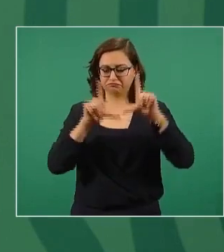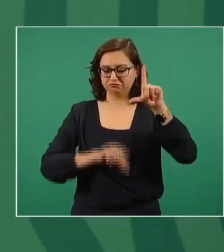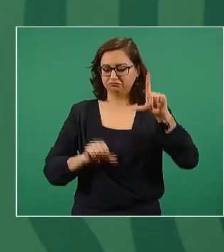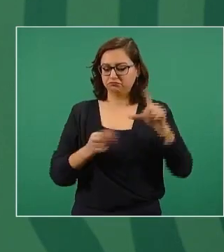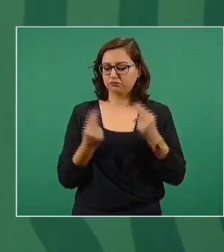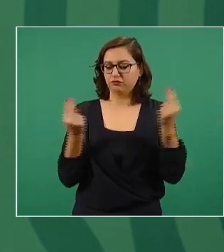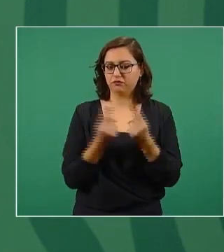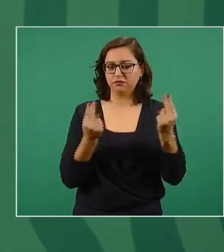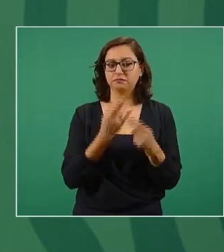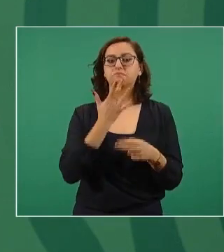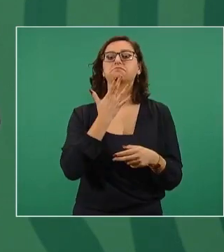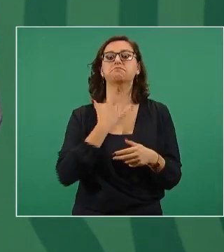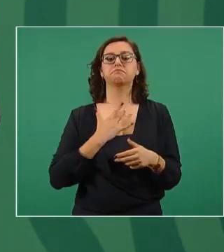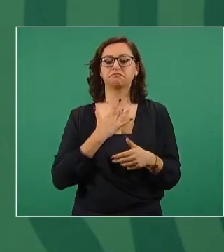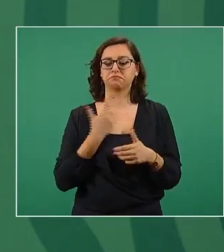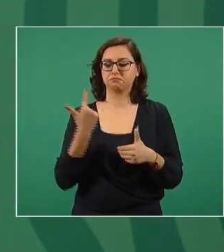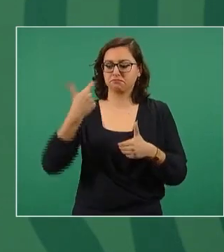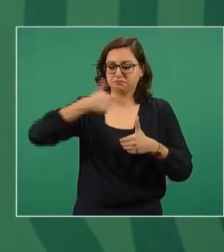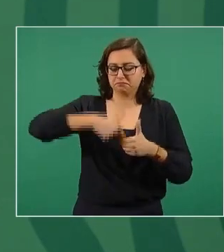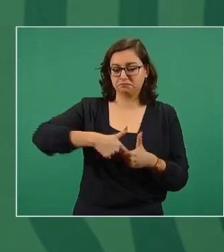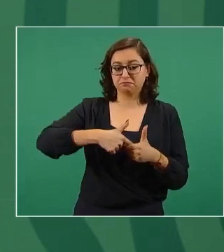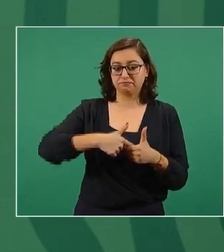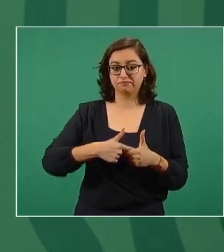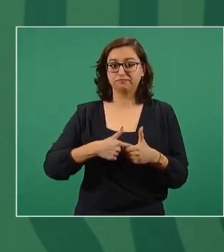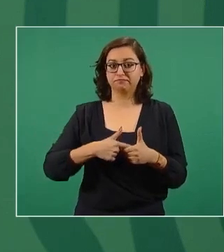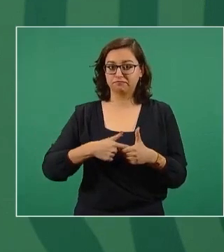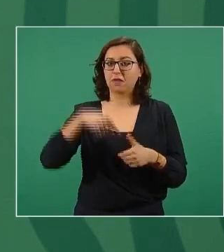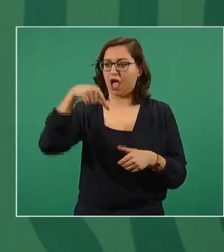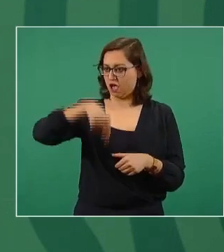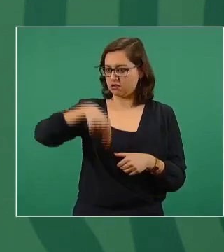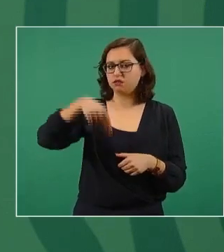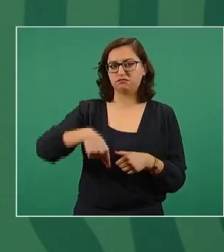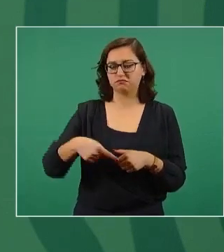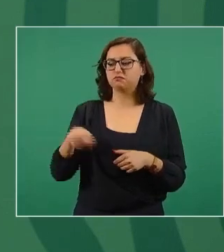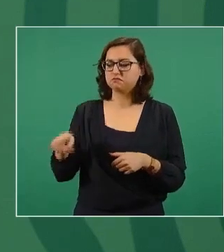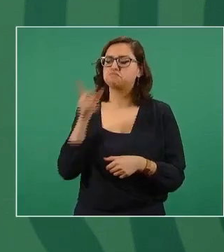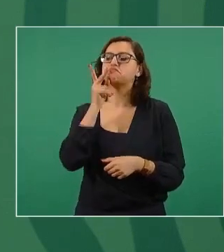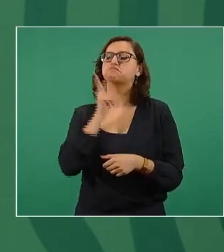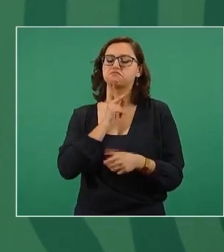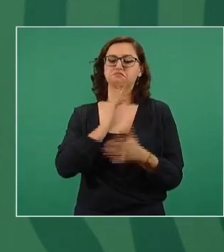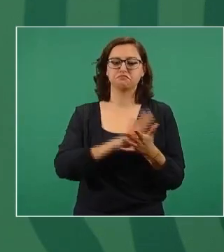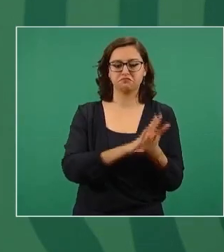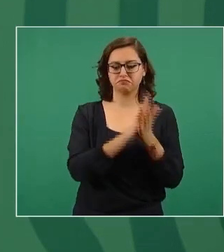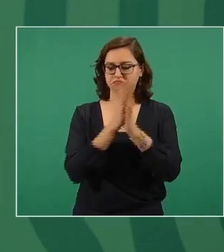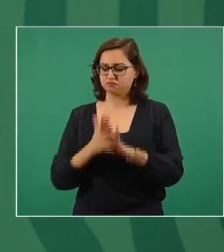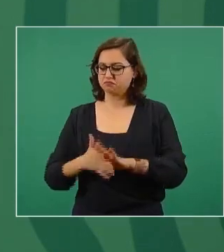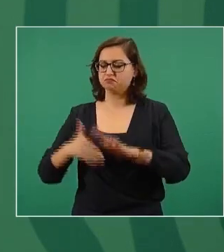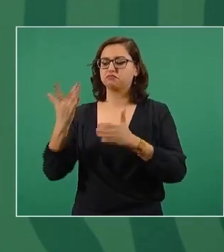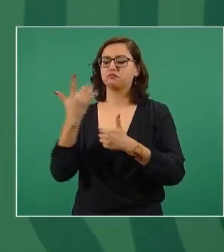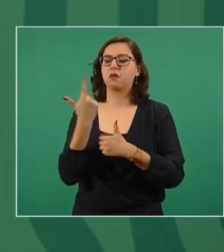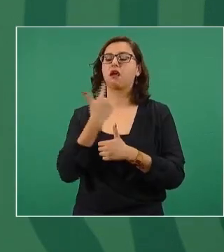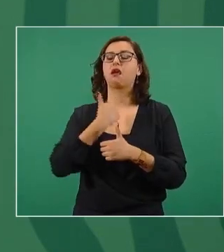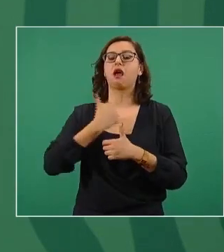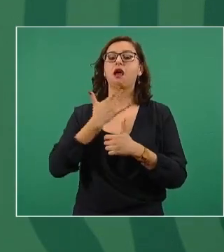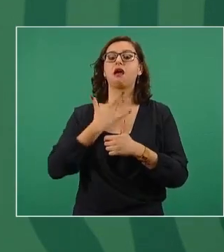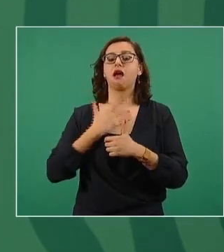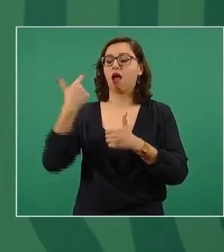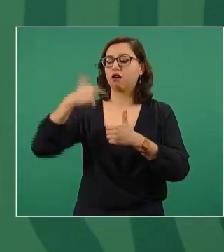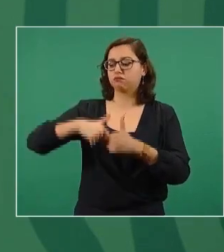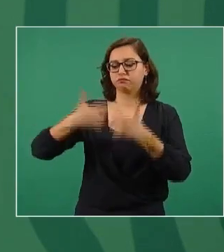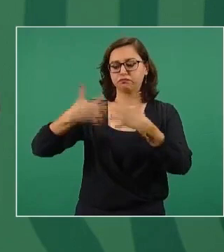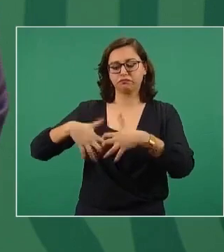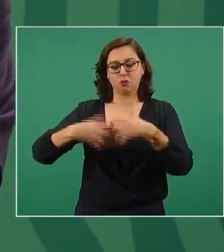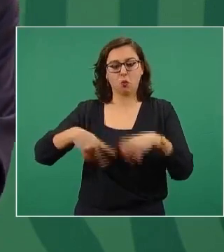del mercado interno y se acabará con la práctica